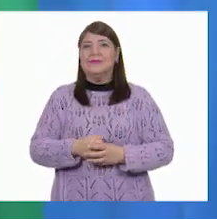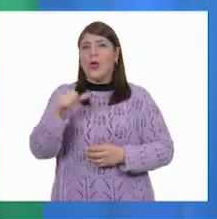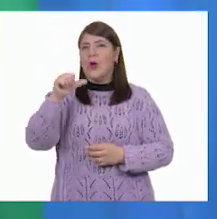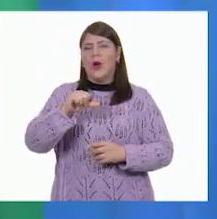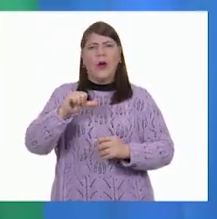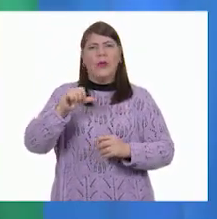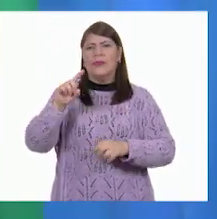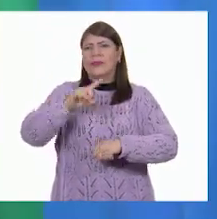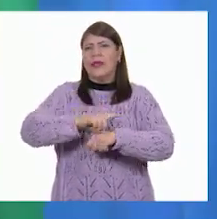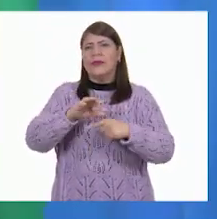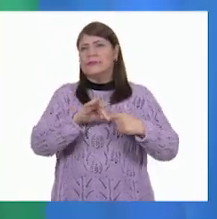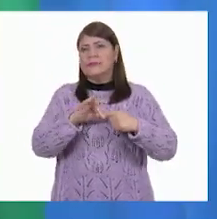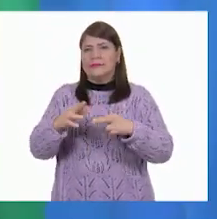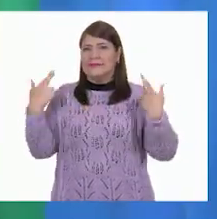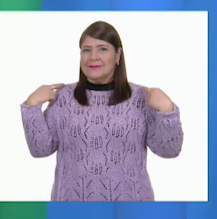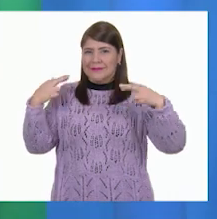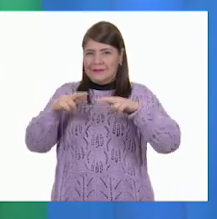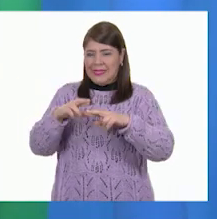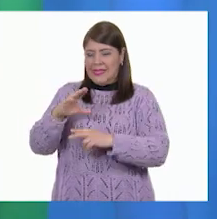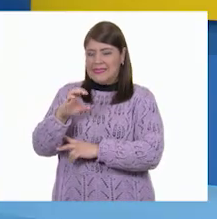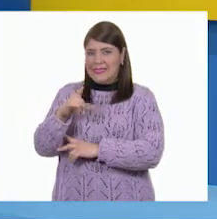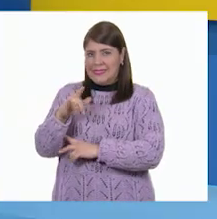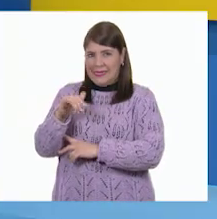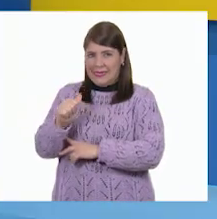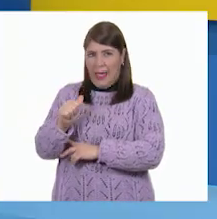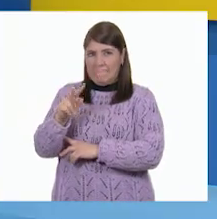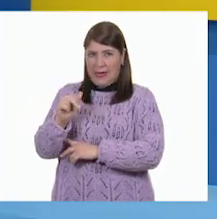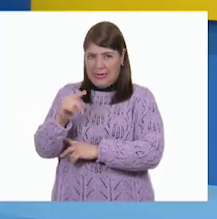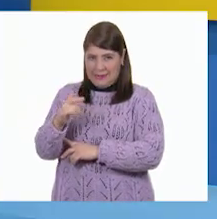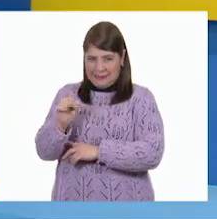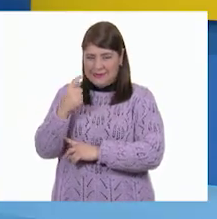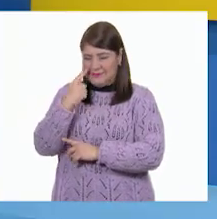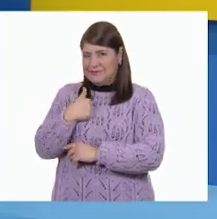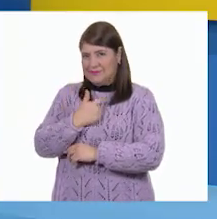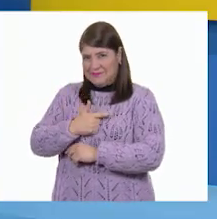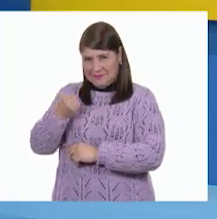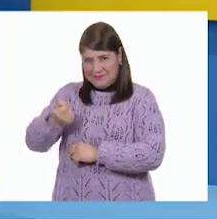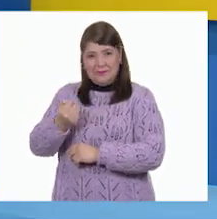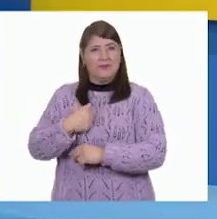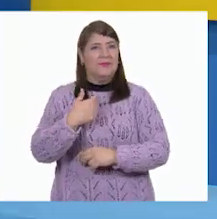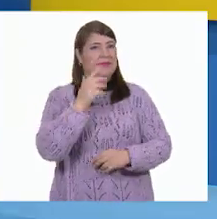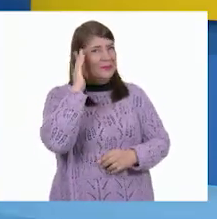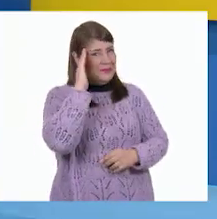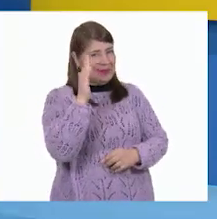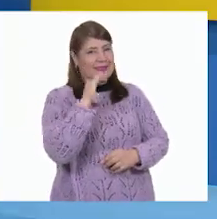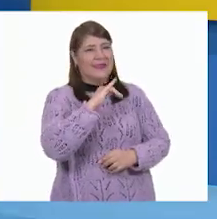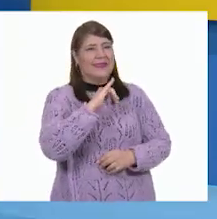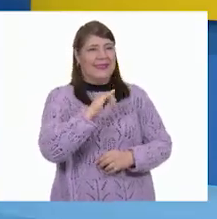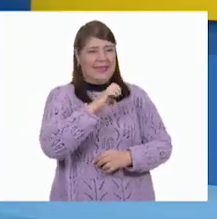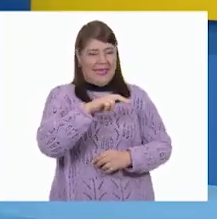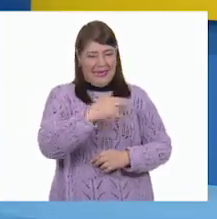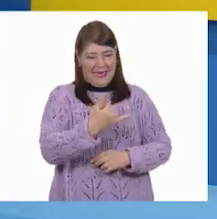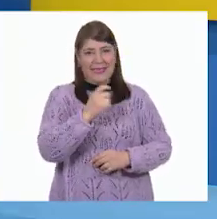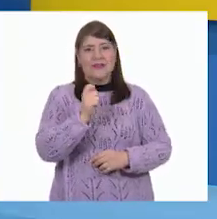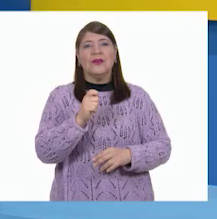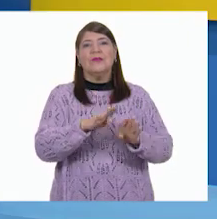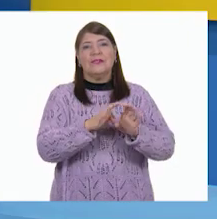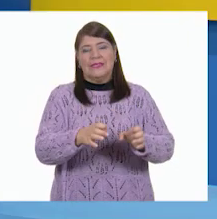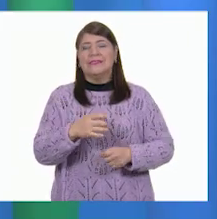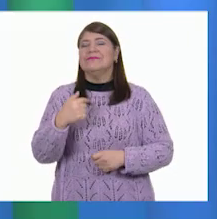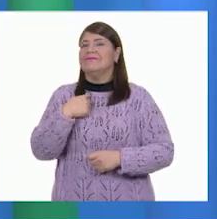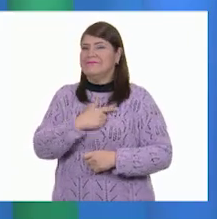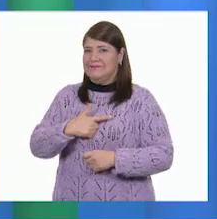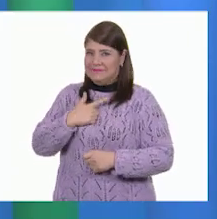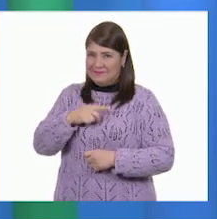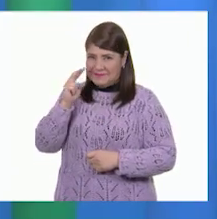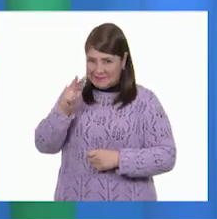nos acompaña la maestra Cecilia Vargas, a quien saludo con mucho gusto. Hola Jenny, ¿qué tal? ¿Cómo estás? Muy contenta de tenerte